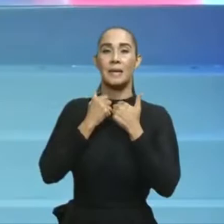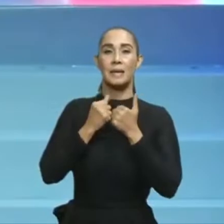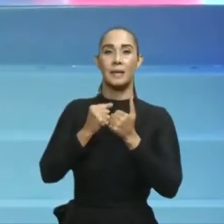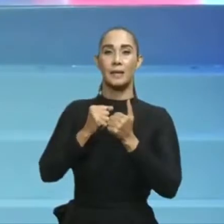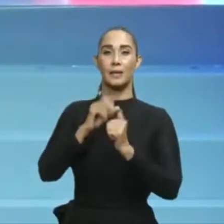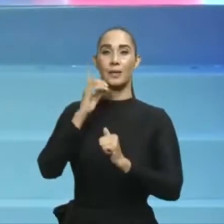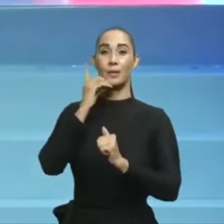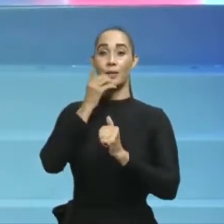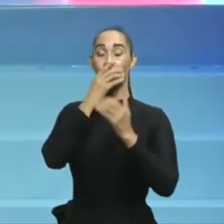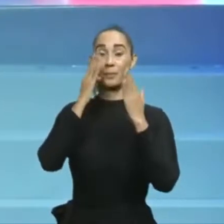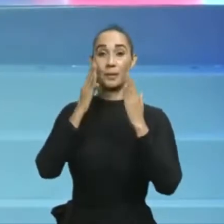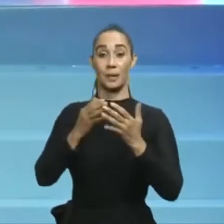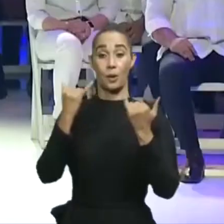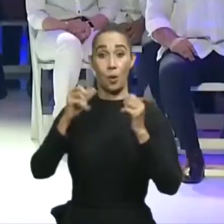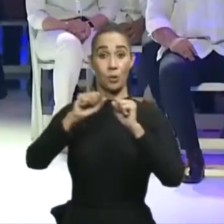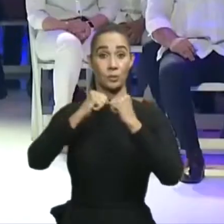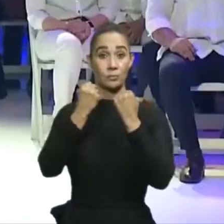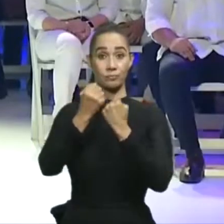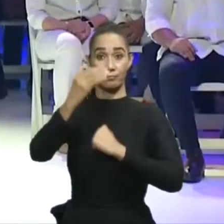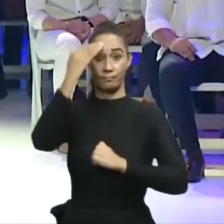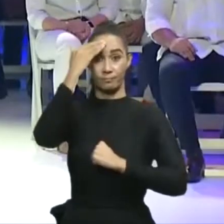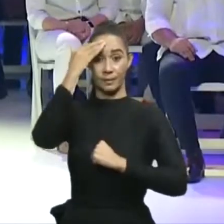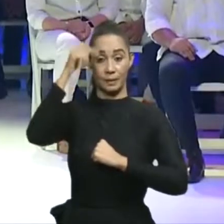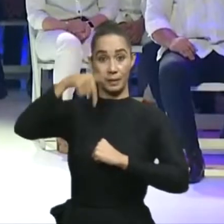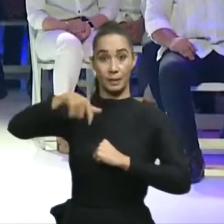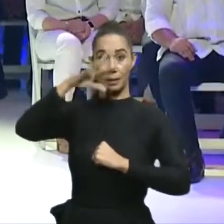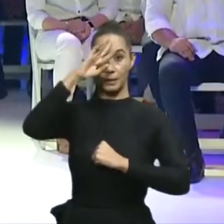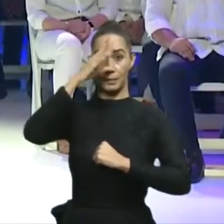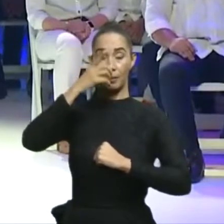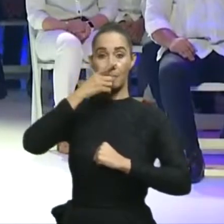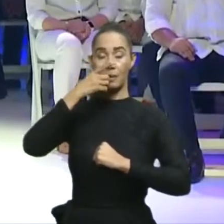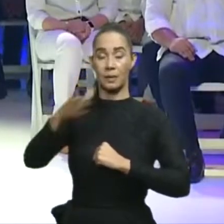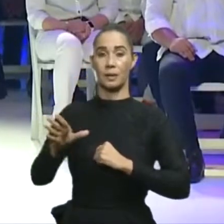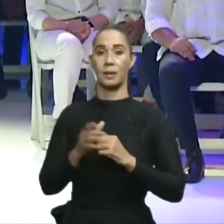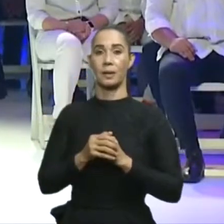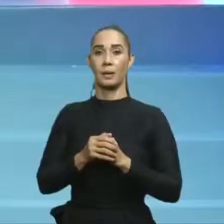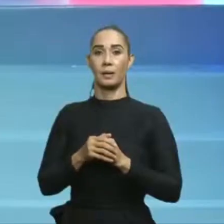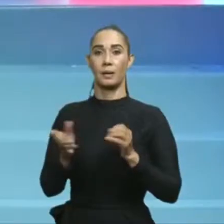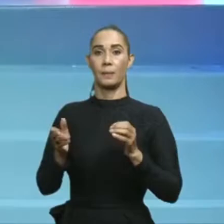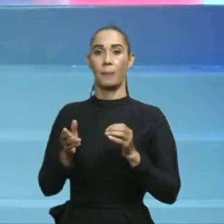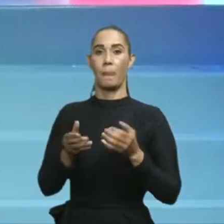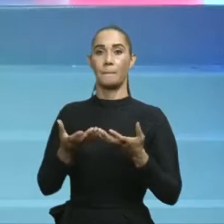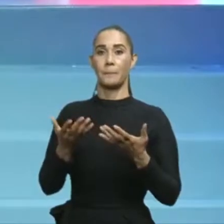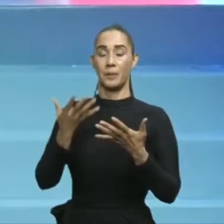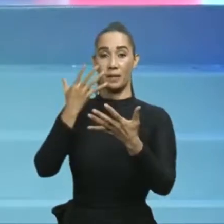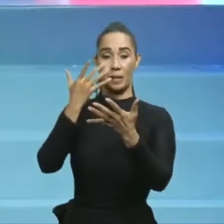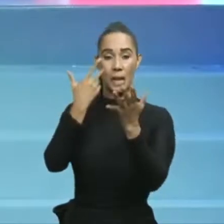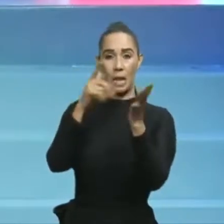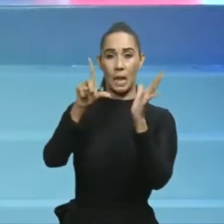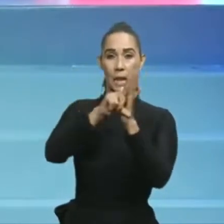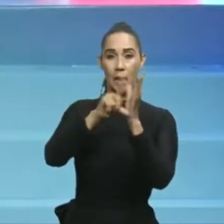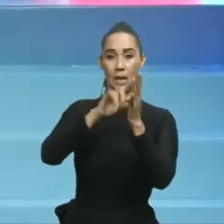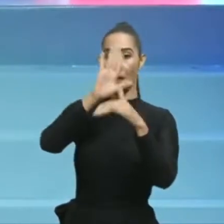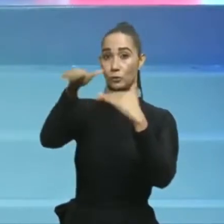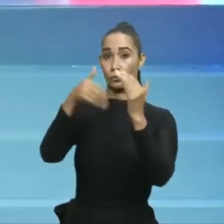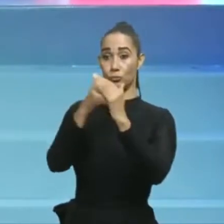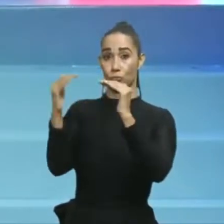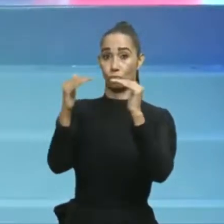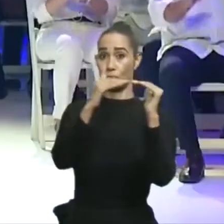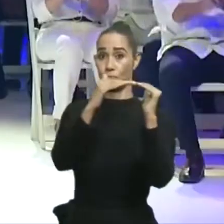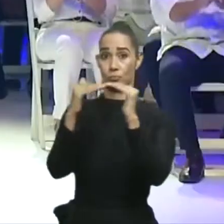hoy la sociedad sabe que en este país ya no hay nadie que escape al imperio de la ley y nadie es